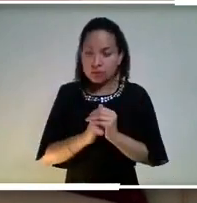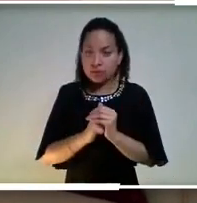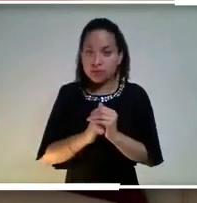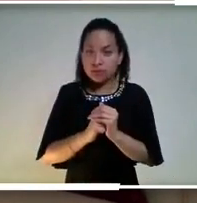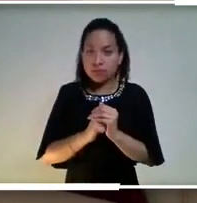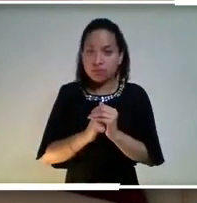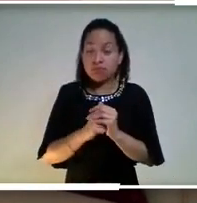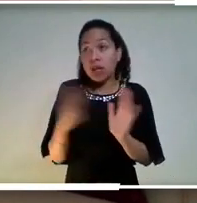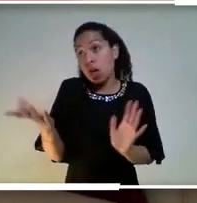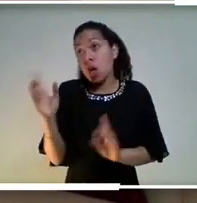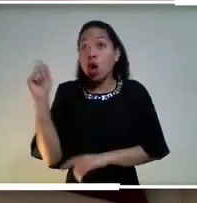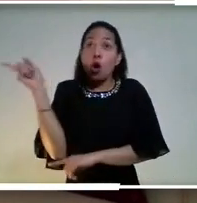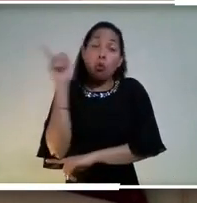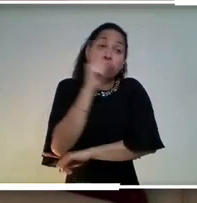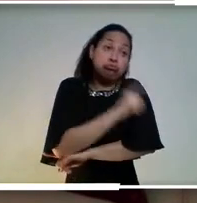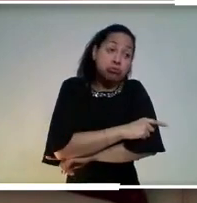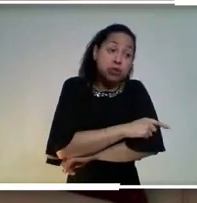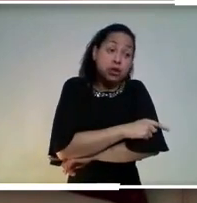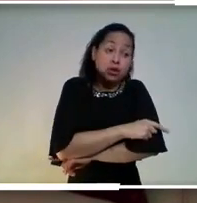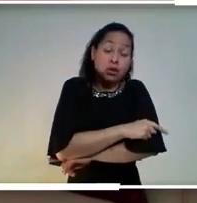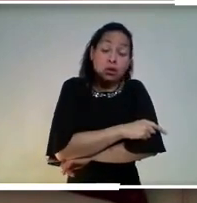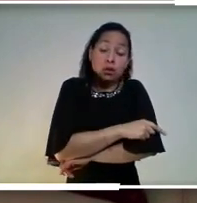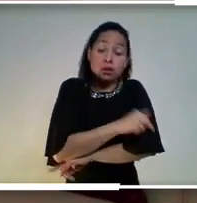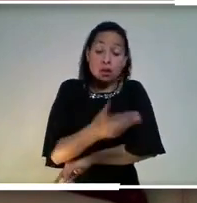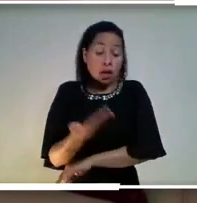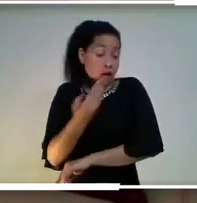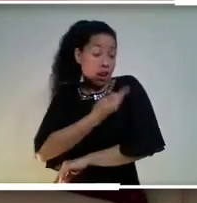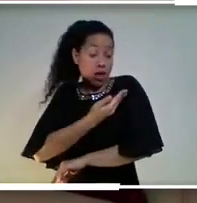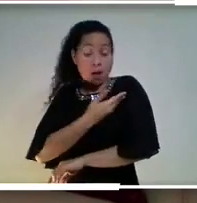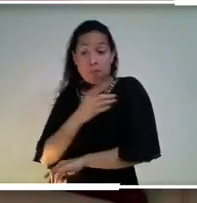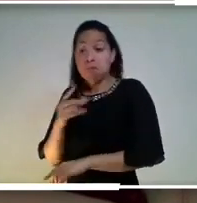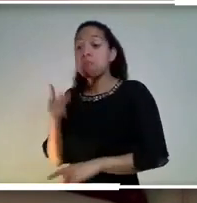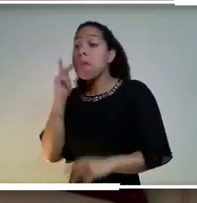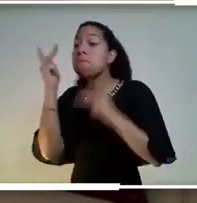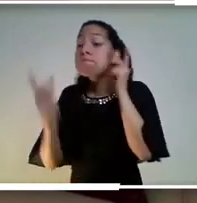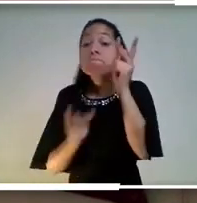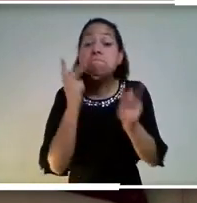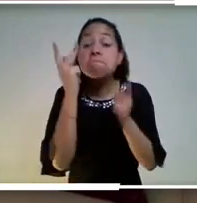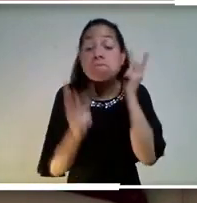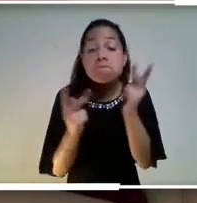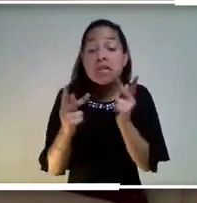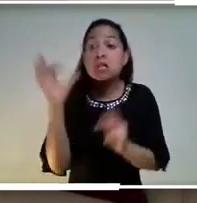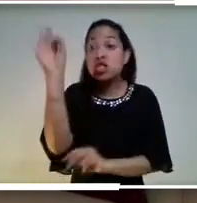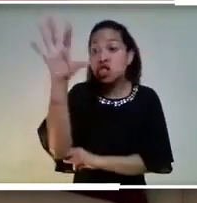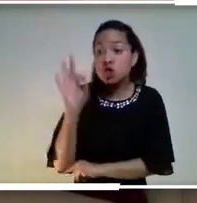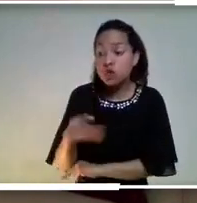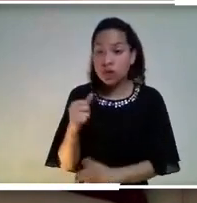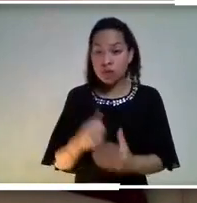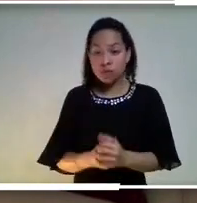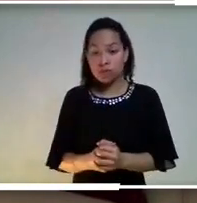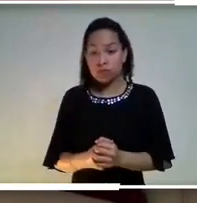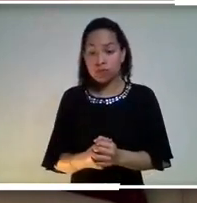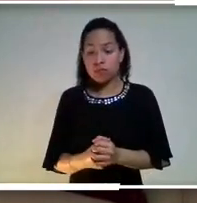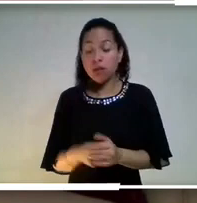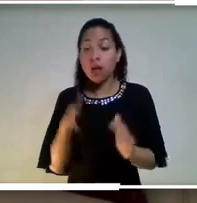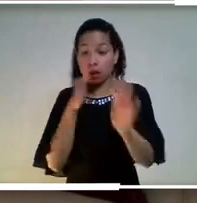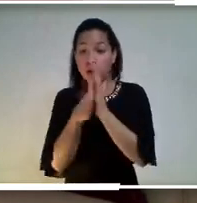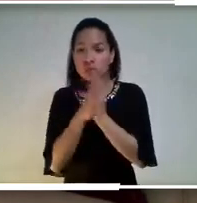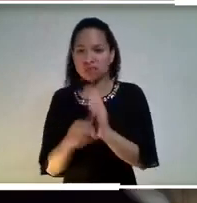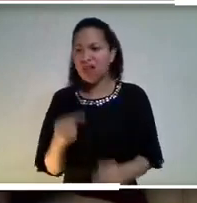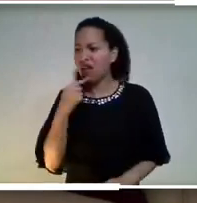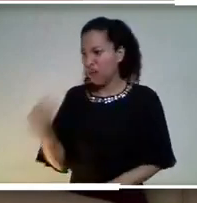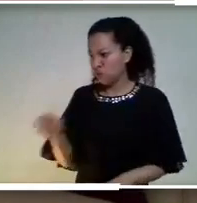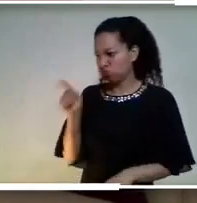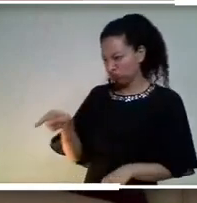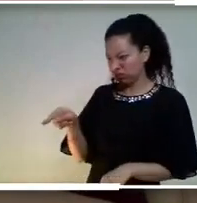y le contó lo que estaba sucediendo y ese sintió que el pastor y la iglesia le había estado engañando acerca de los muertos y que ahora la